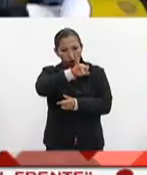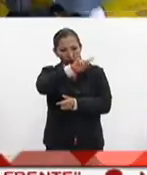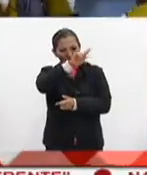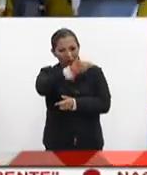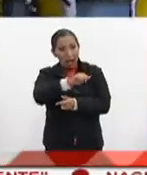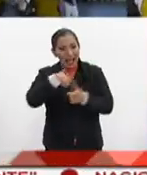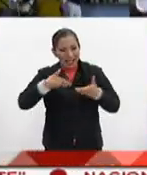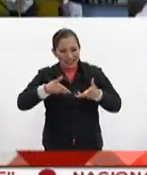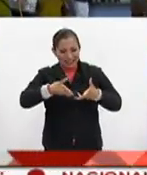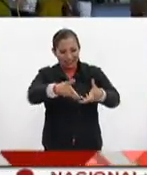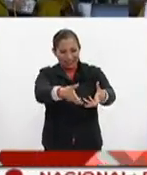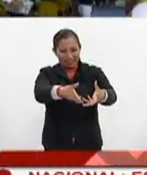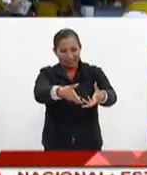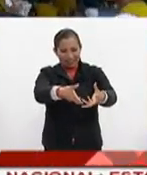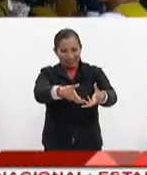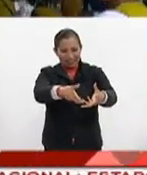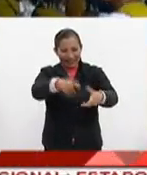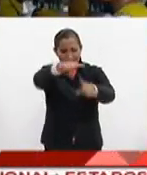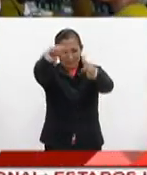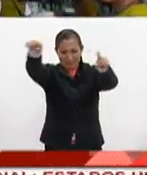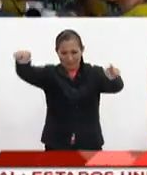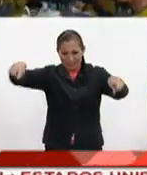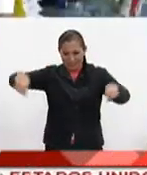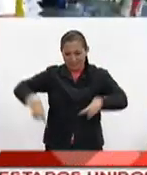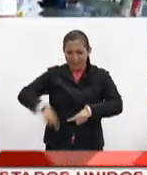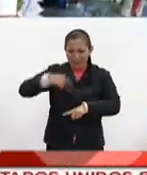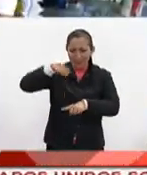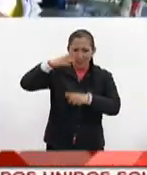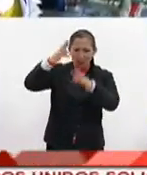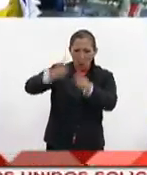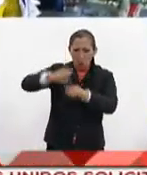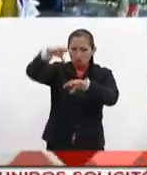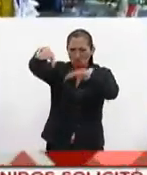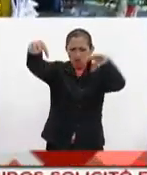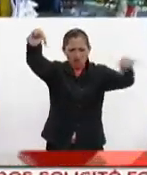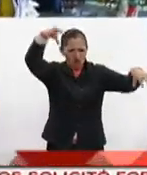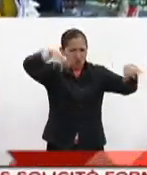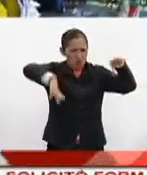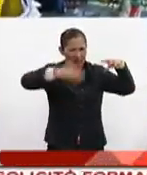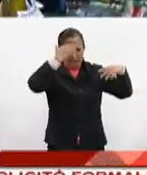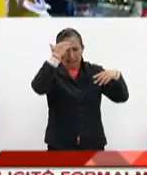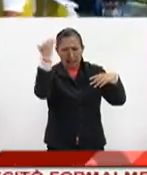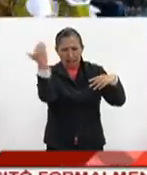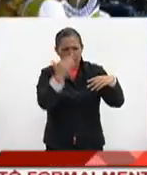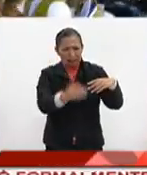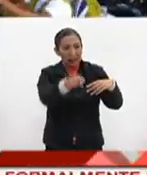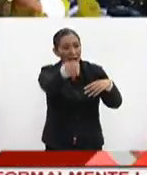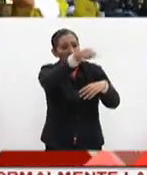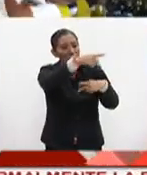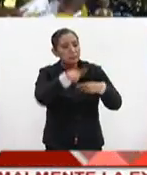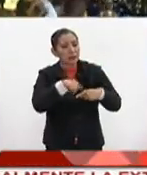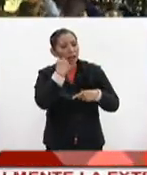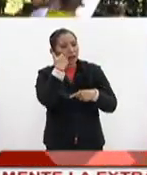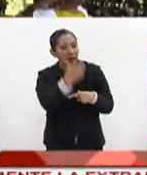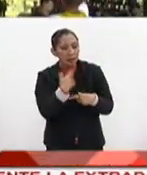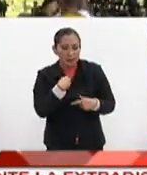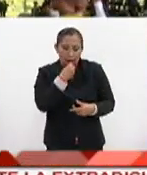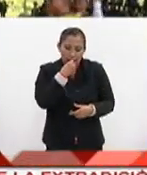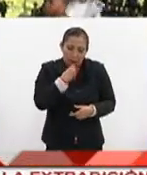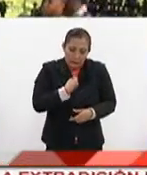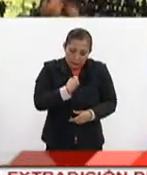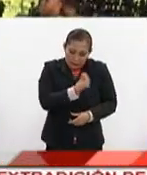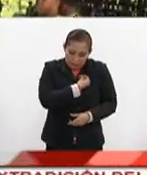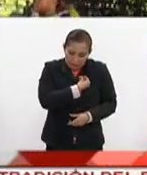hay cuadras de desecho, de tristeza. Hay mucha gente que se quiere hacer la fuerte,